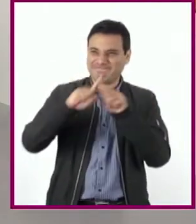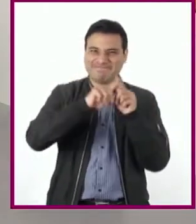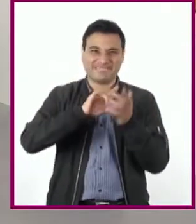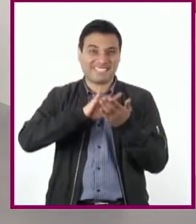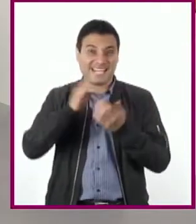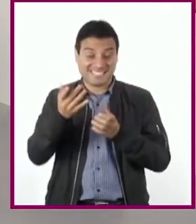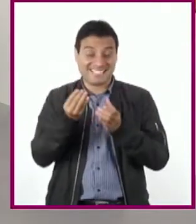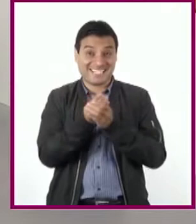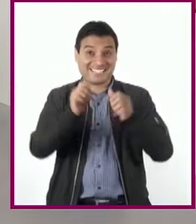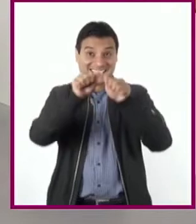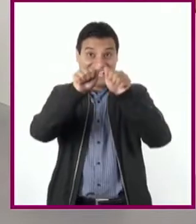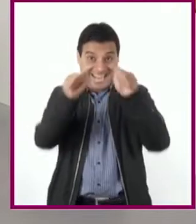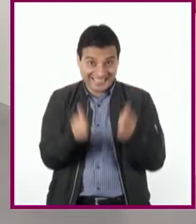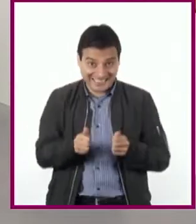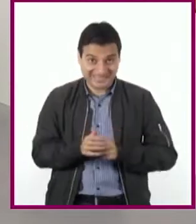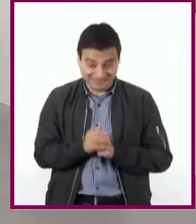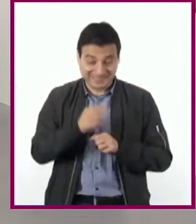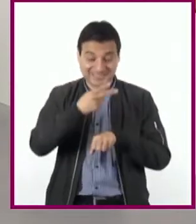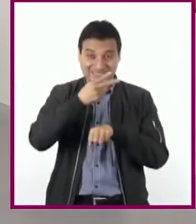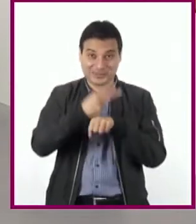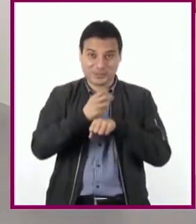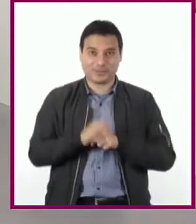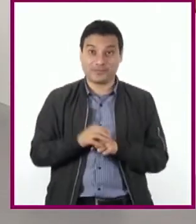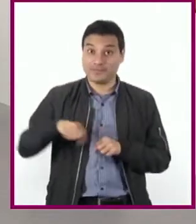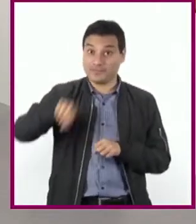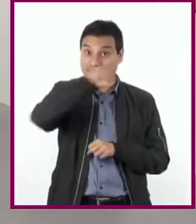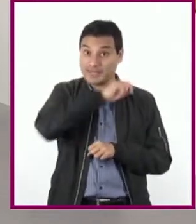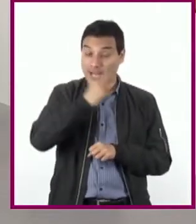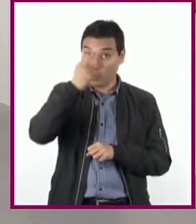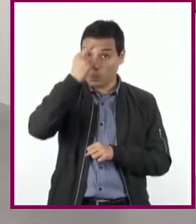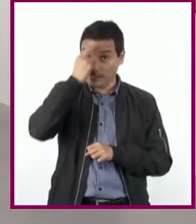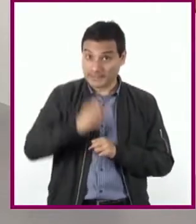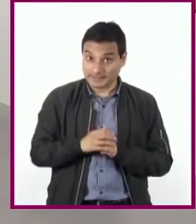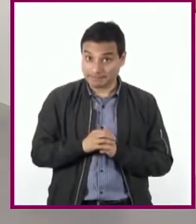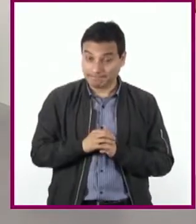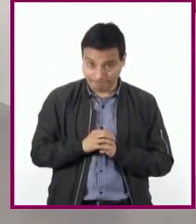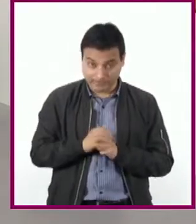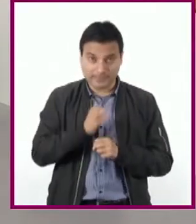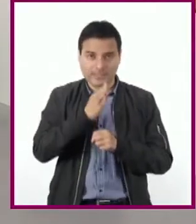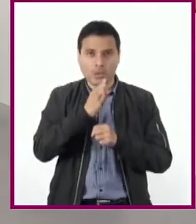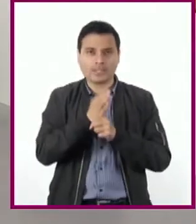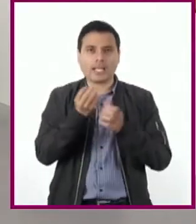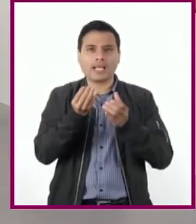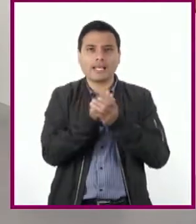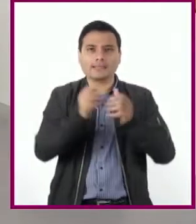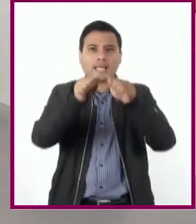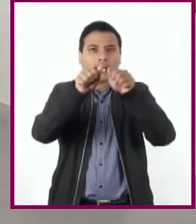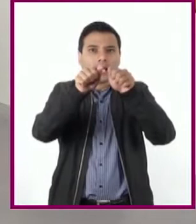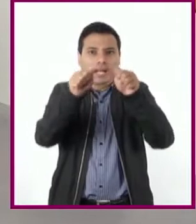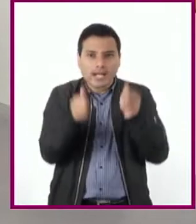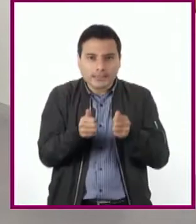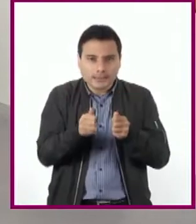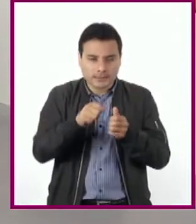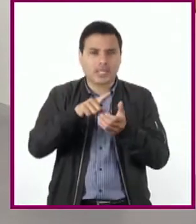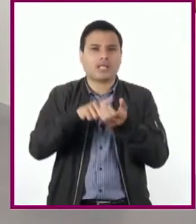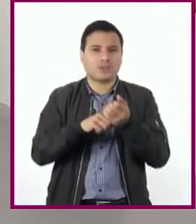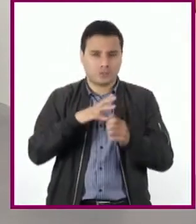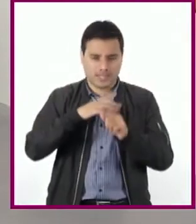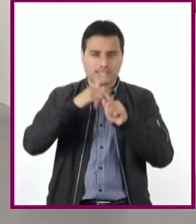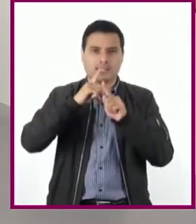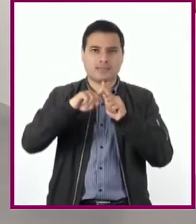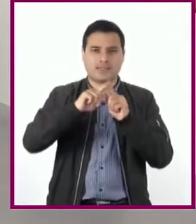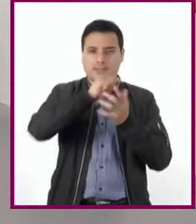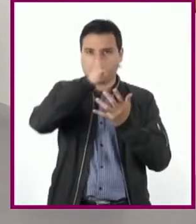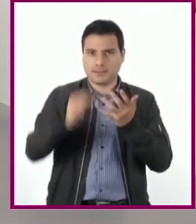grado. Recuerda que estamos trabajando los elementos comunes en las artes. Así que si tu clase es de